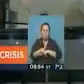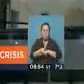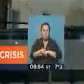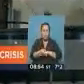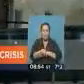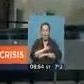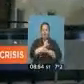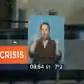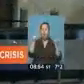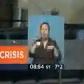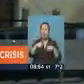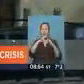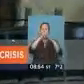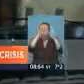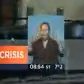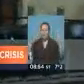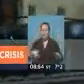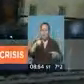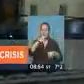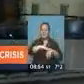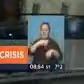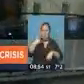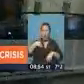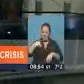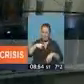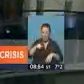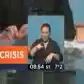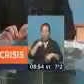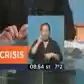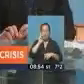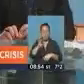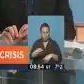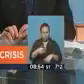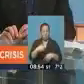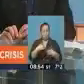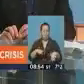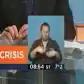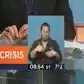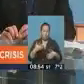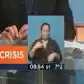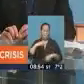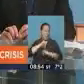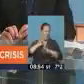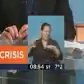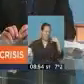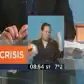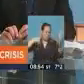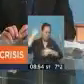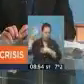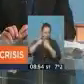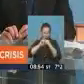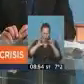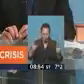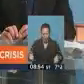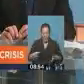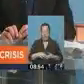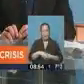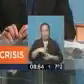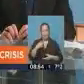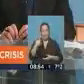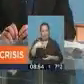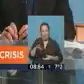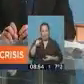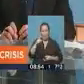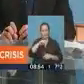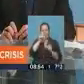a las instalaciones de Tiempo Argentino, en donde vimos el desate de la violencia